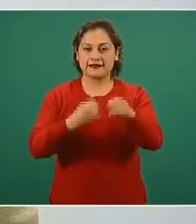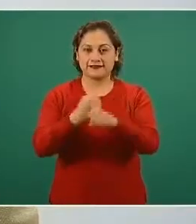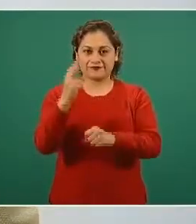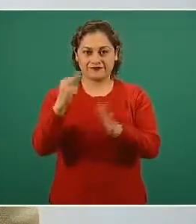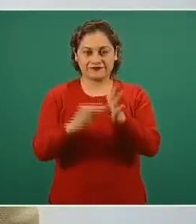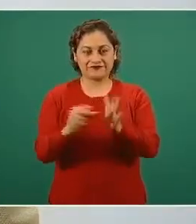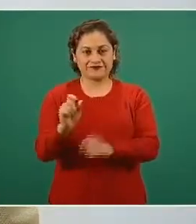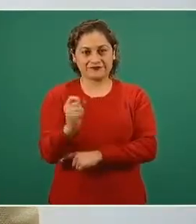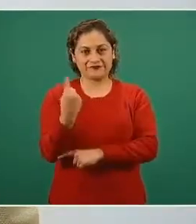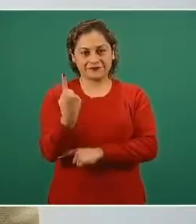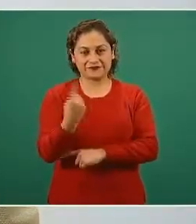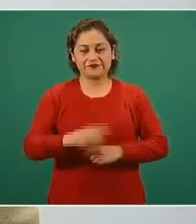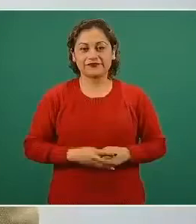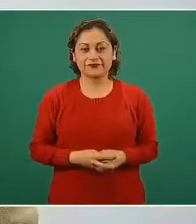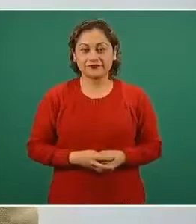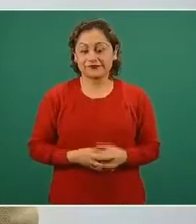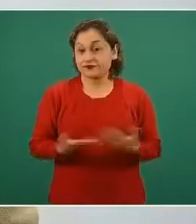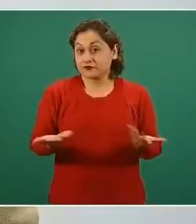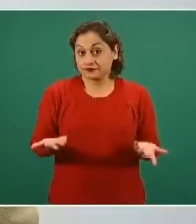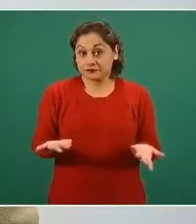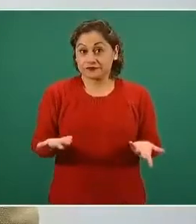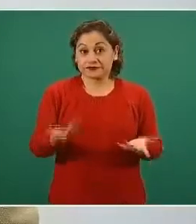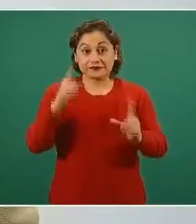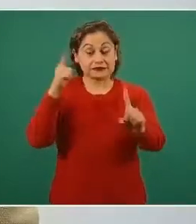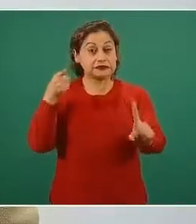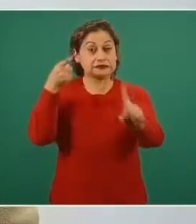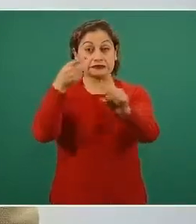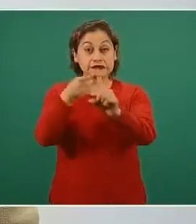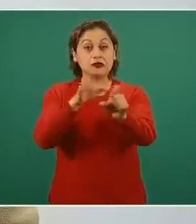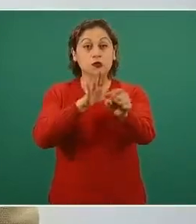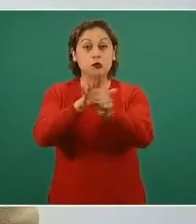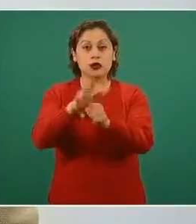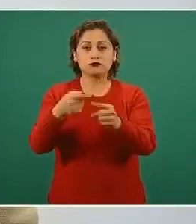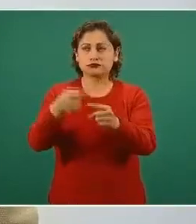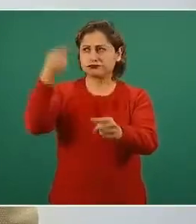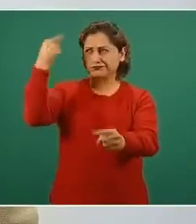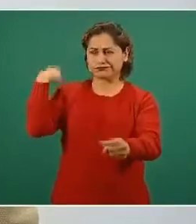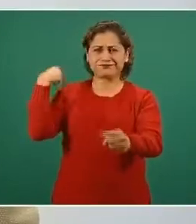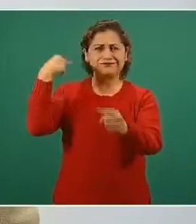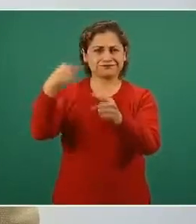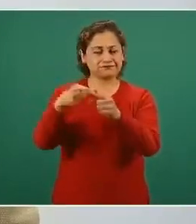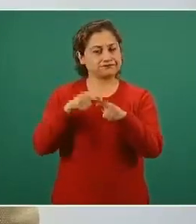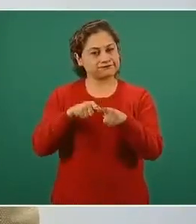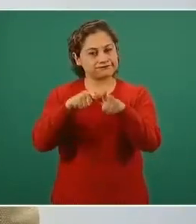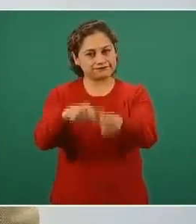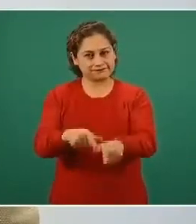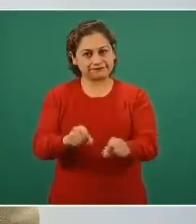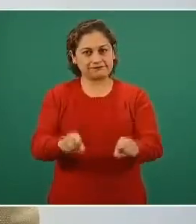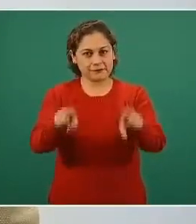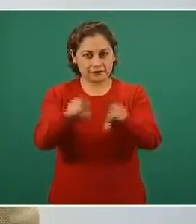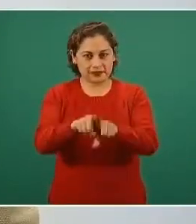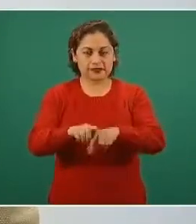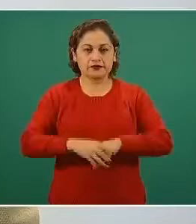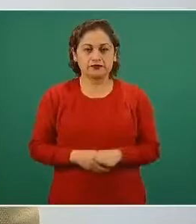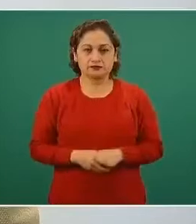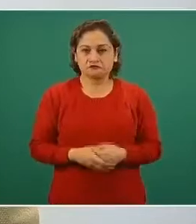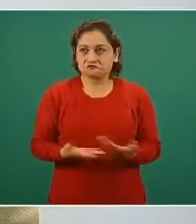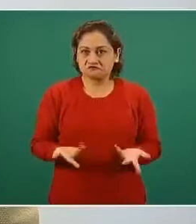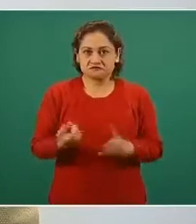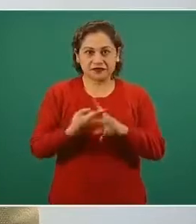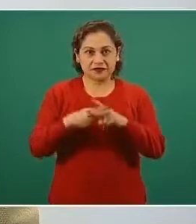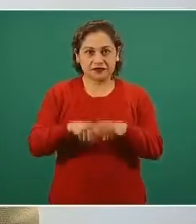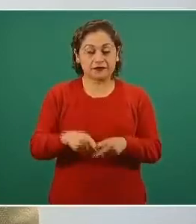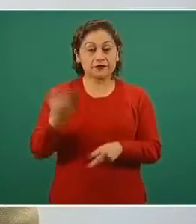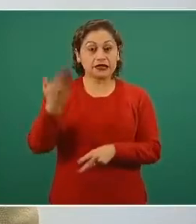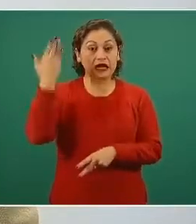es la idea es darle pues continuidad a lo que hemos venido haciendo desde prácticamente desde